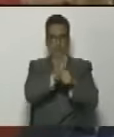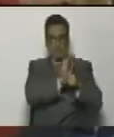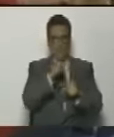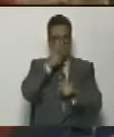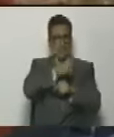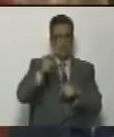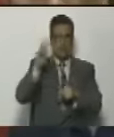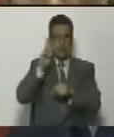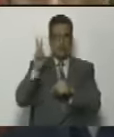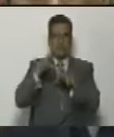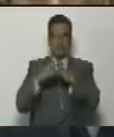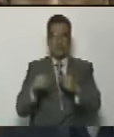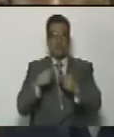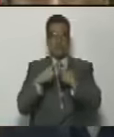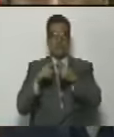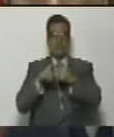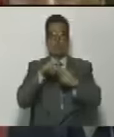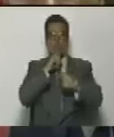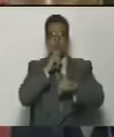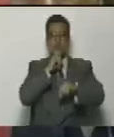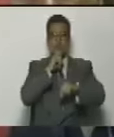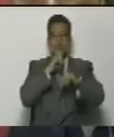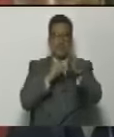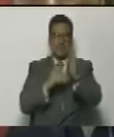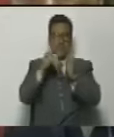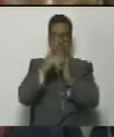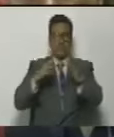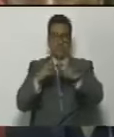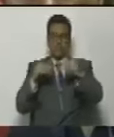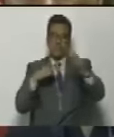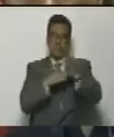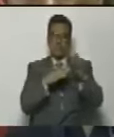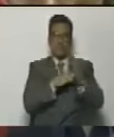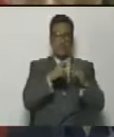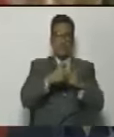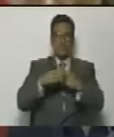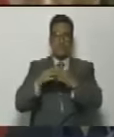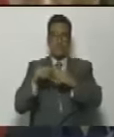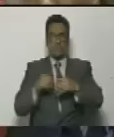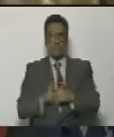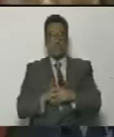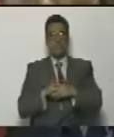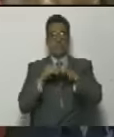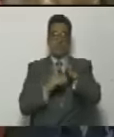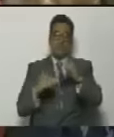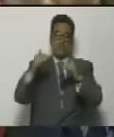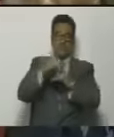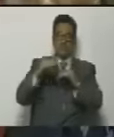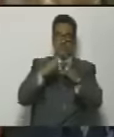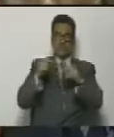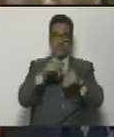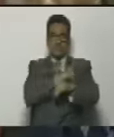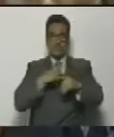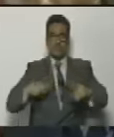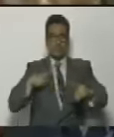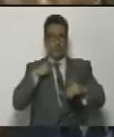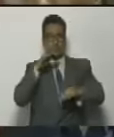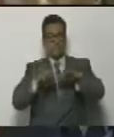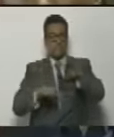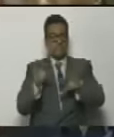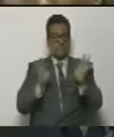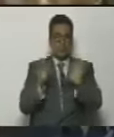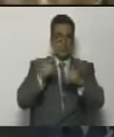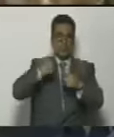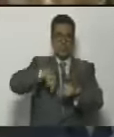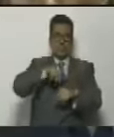pueblo venezolano en todas las dificultades, superando los bloqueos, superando las adversidades, superando todas las intenciones de desestabilizar